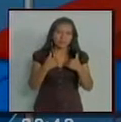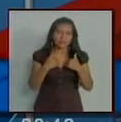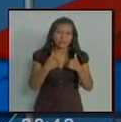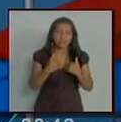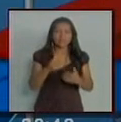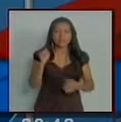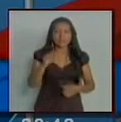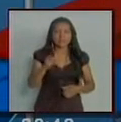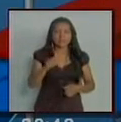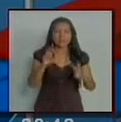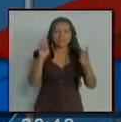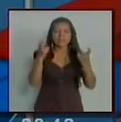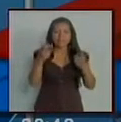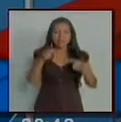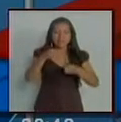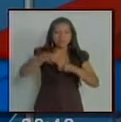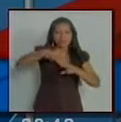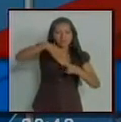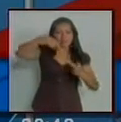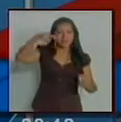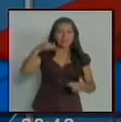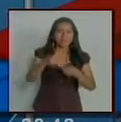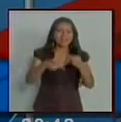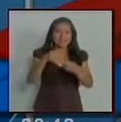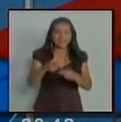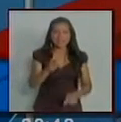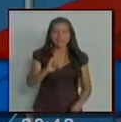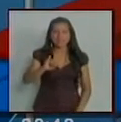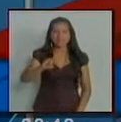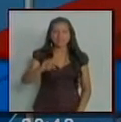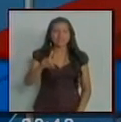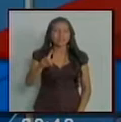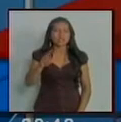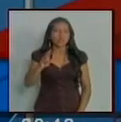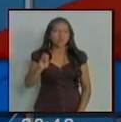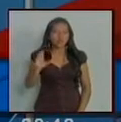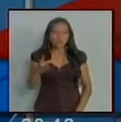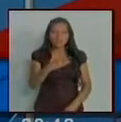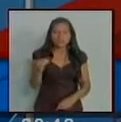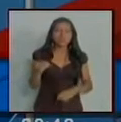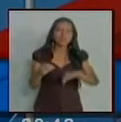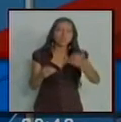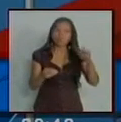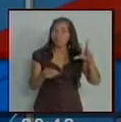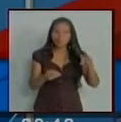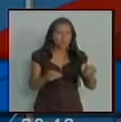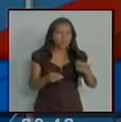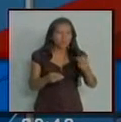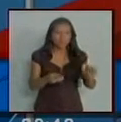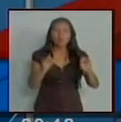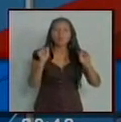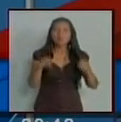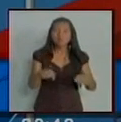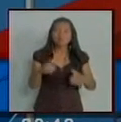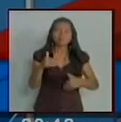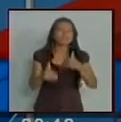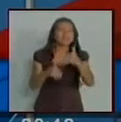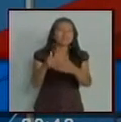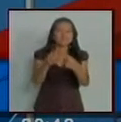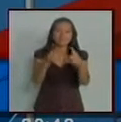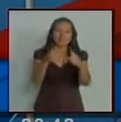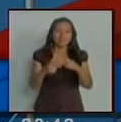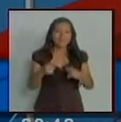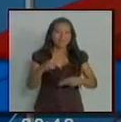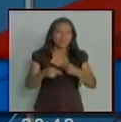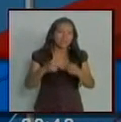varias enfermedades genéticas, sindrómicas y no sindrómicas, así se clasifica, donde se puede pasar por diferentes genes,